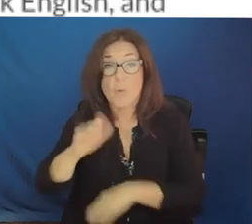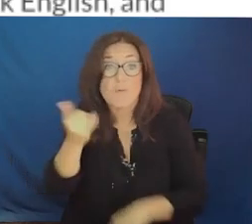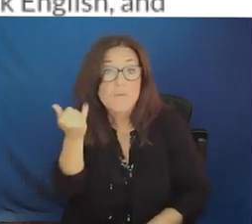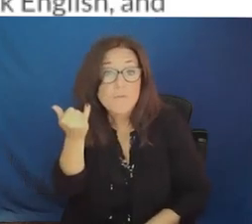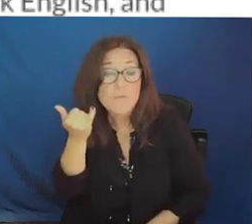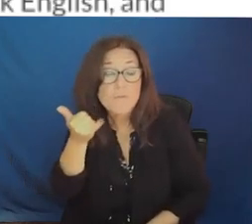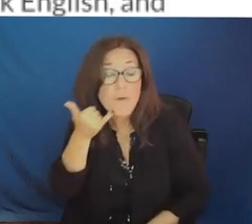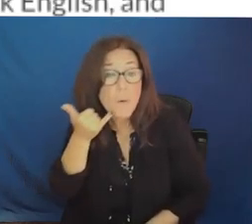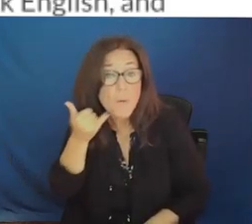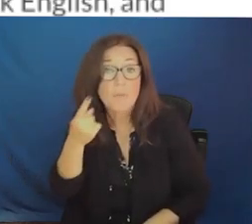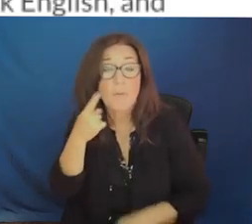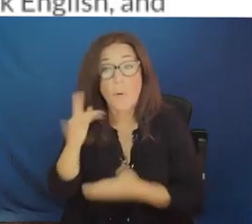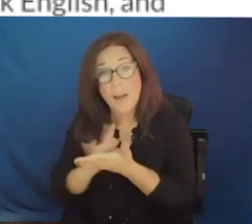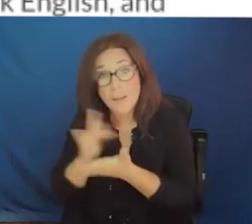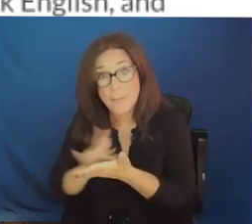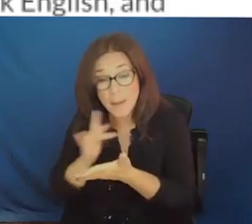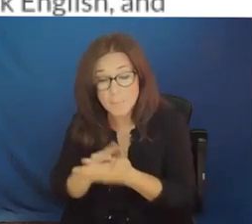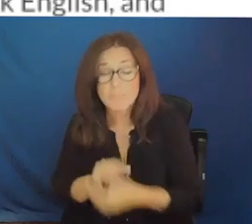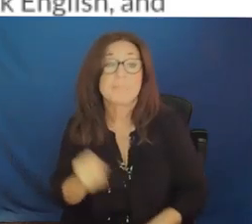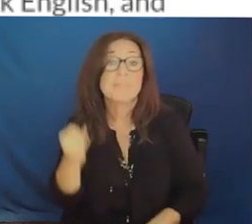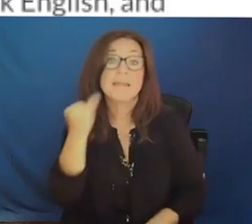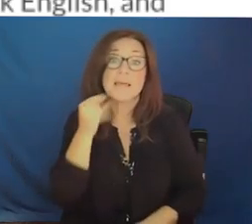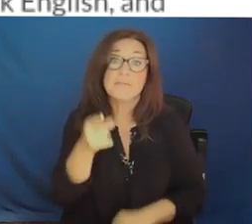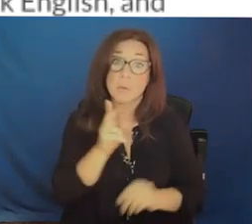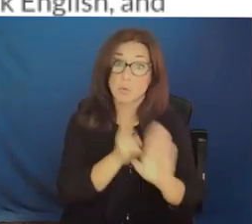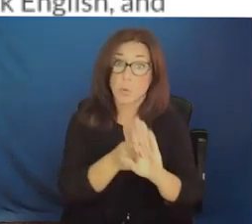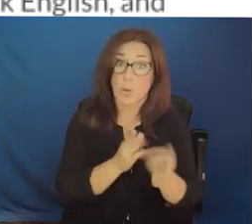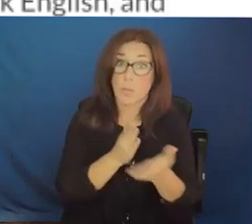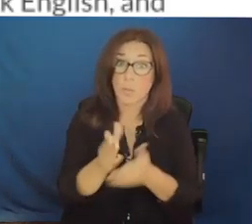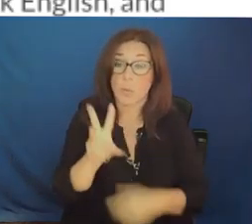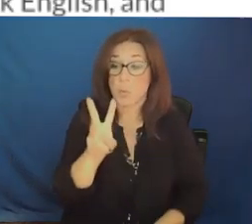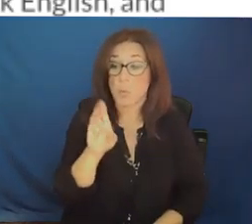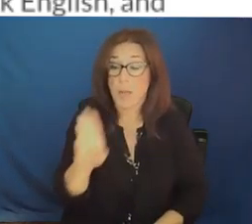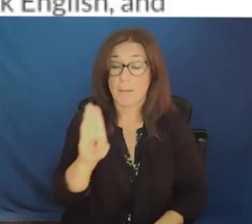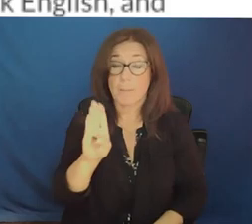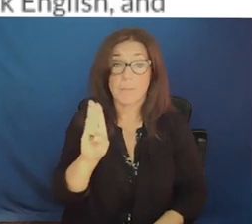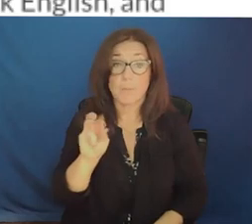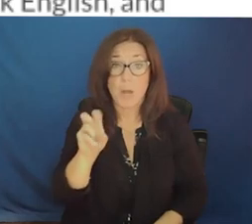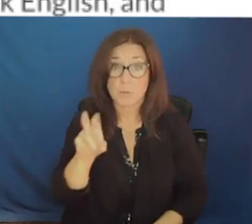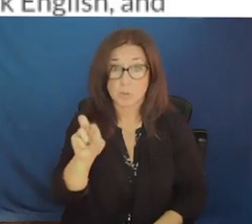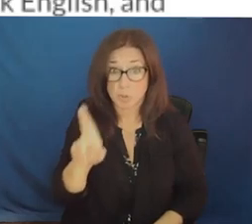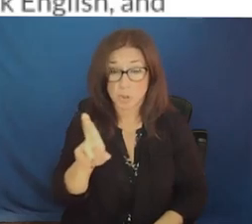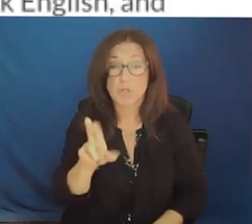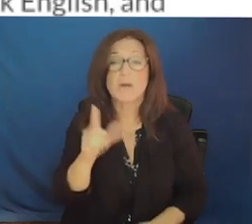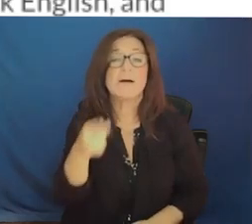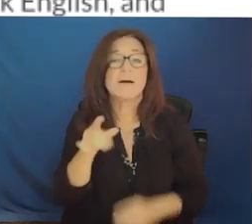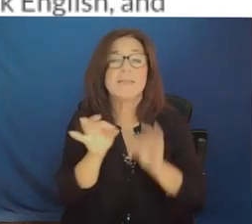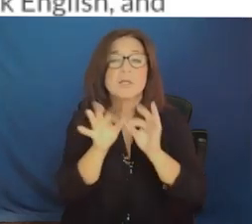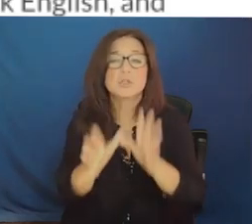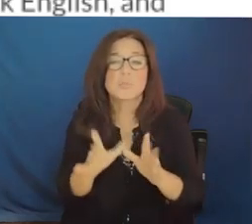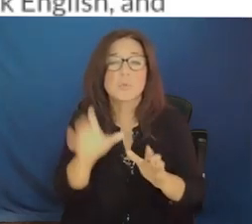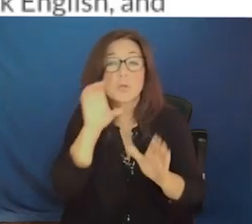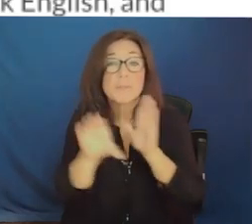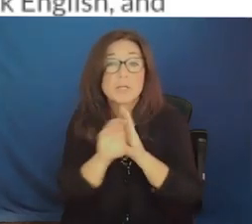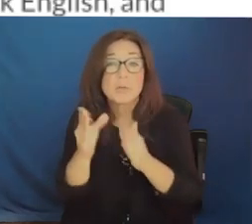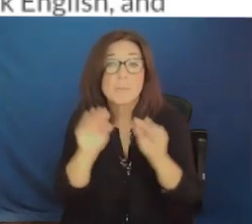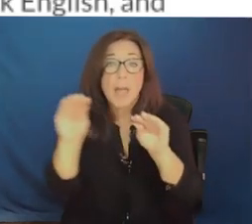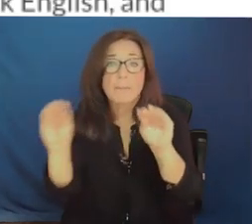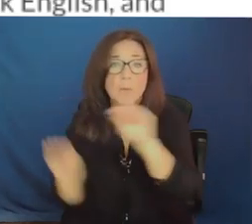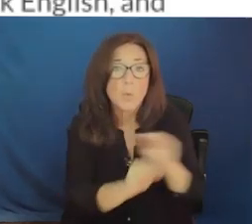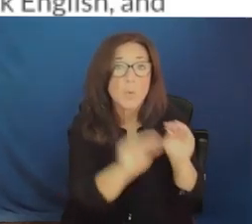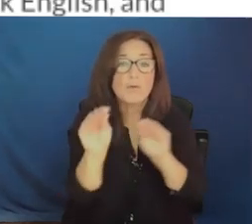2000 in your browser vota civil es el intérprete en el times esta reunión